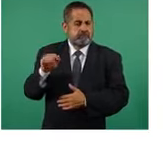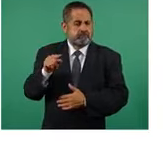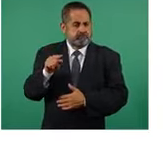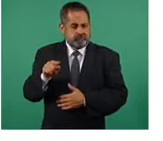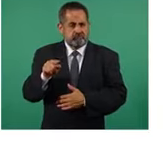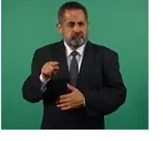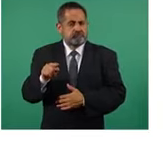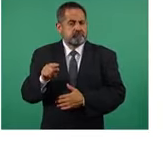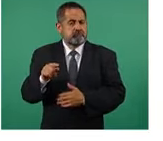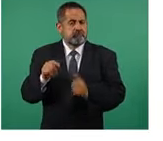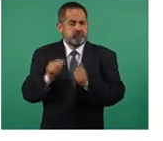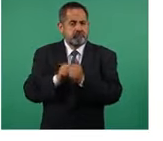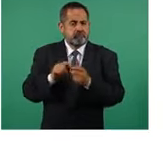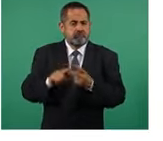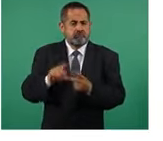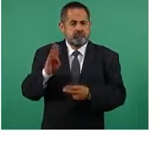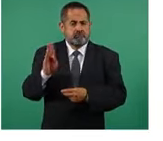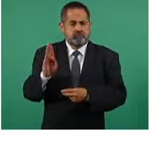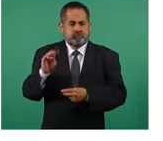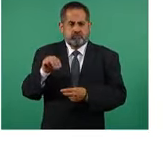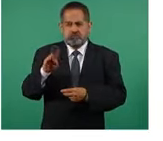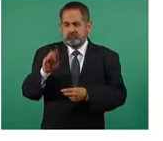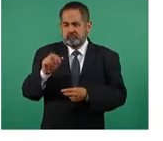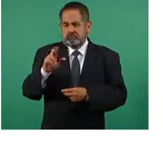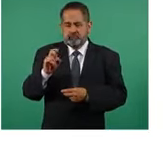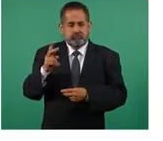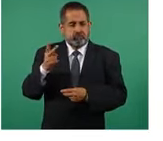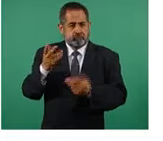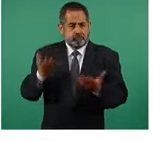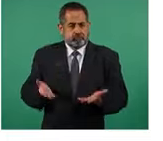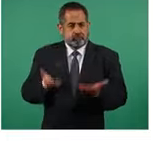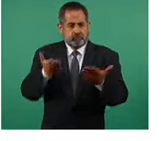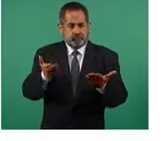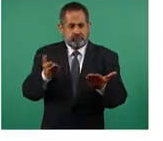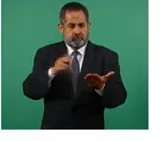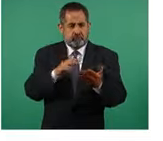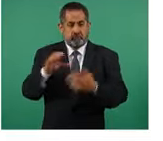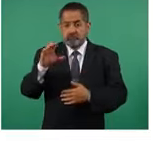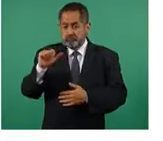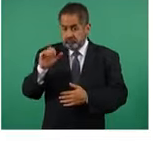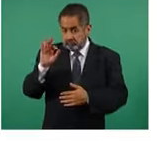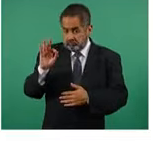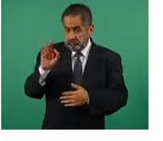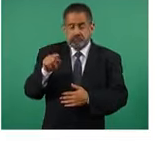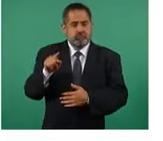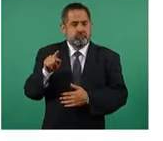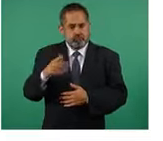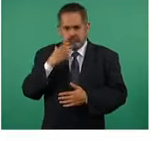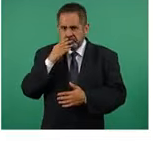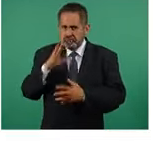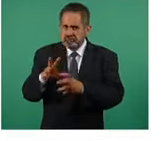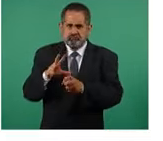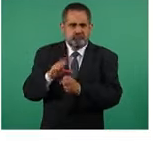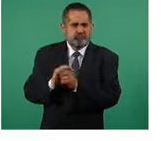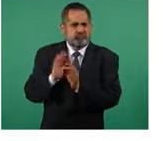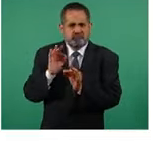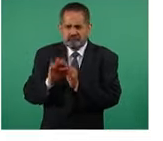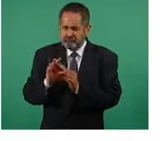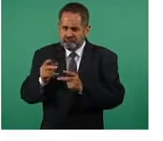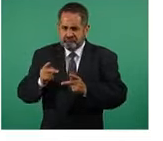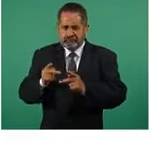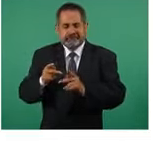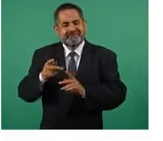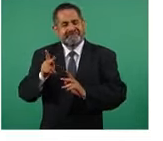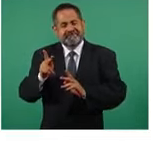el consorcio Bombardier-Alstom, presentaron estas 2 propuestas. Puedo decir que CAF hizo una muy robusta propuesta, muy bien hecha,